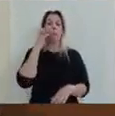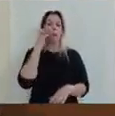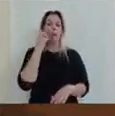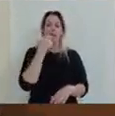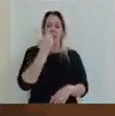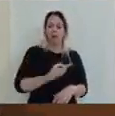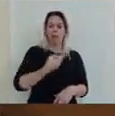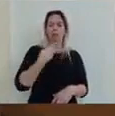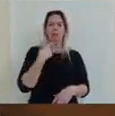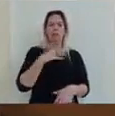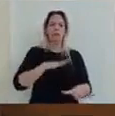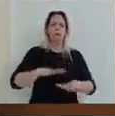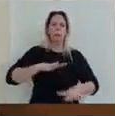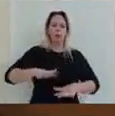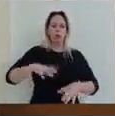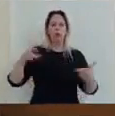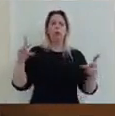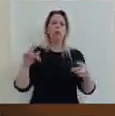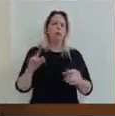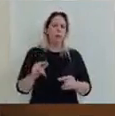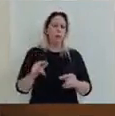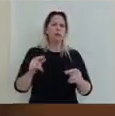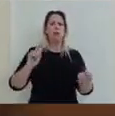tenemos 6 millones y pico,